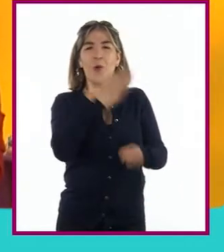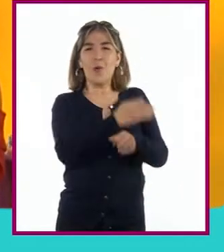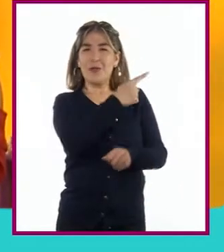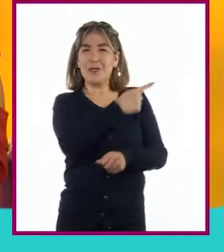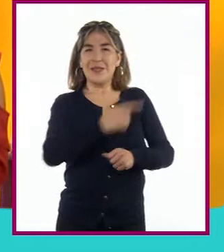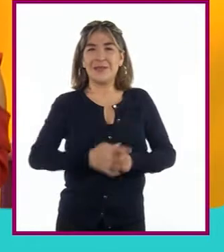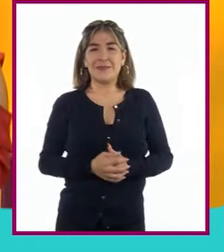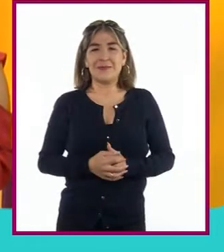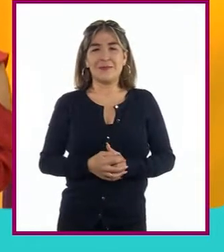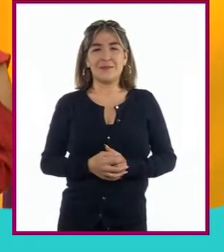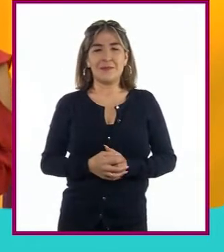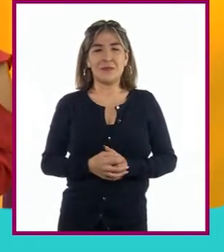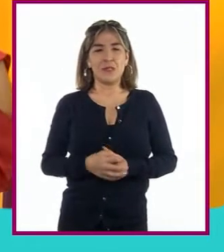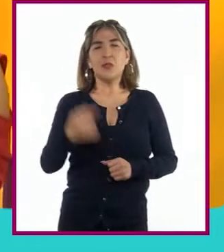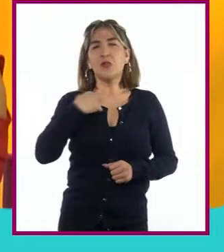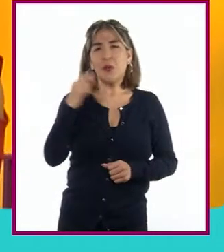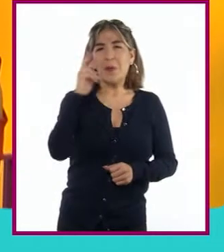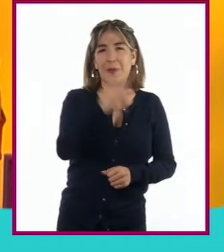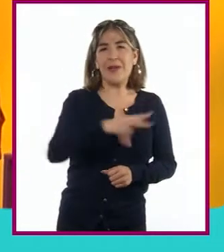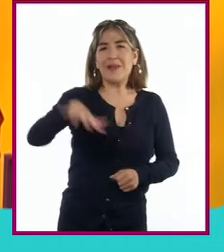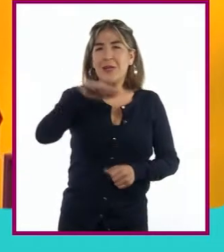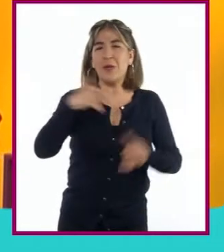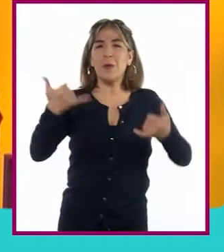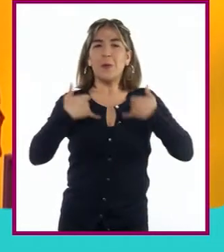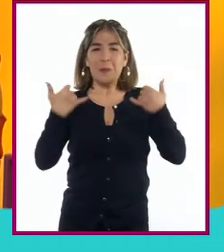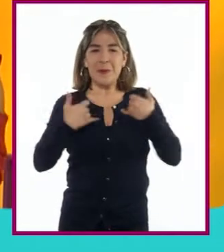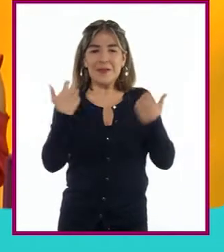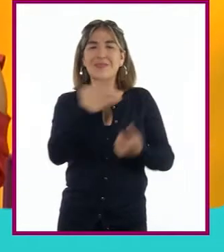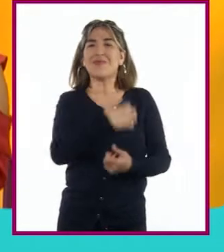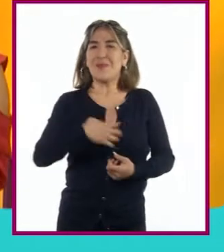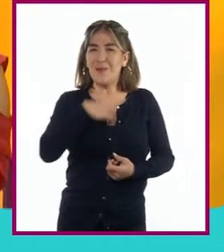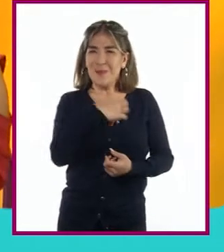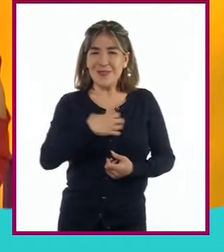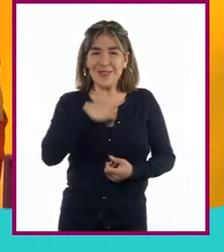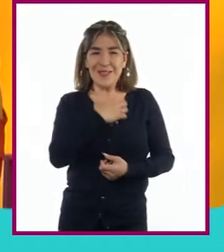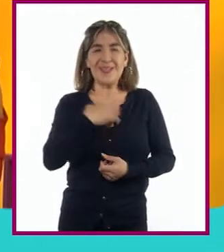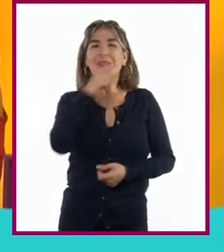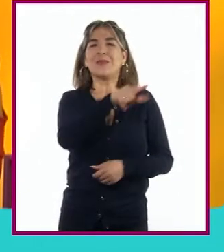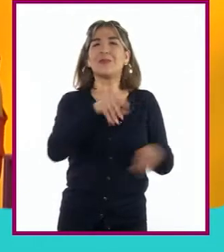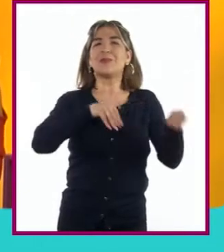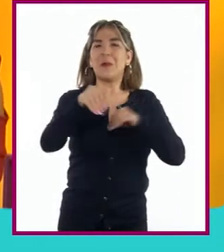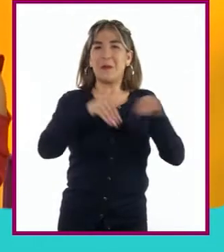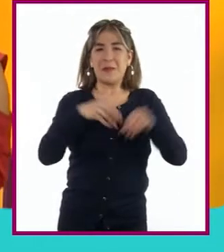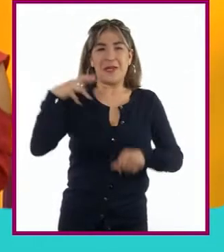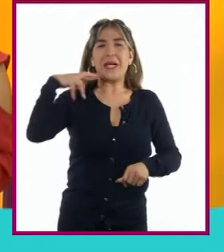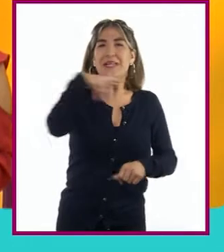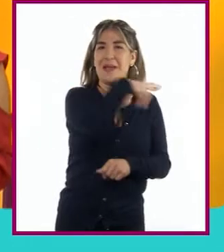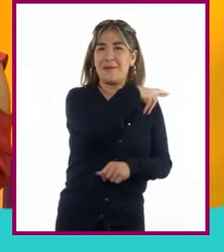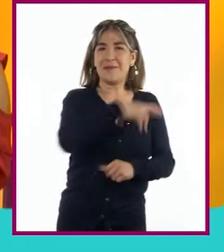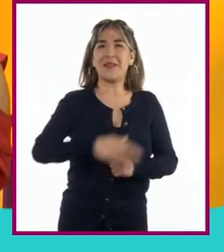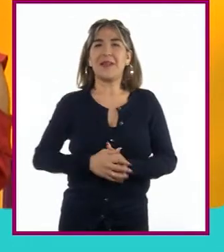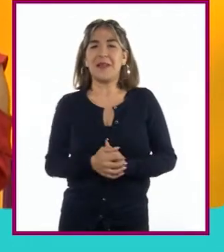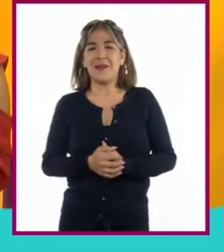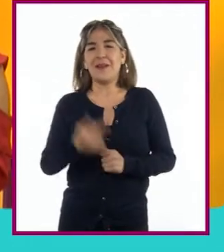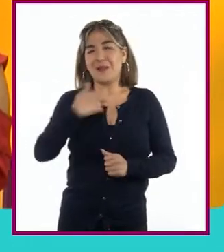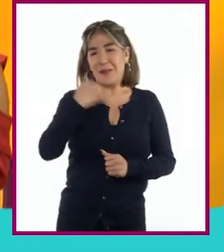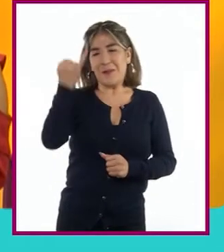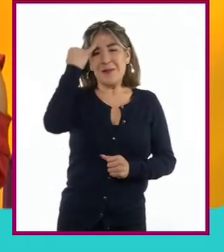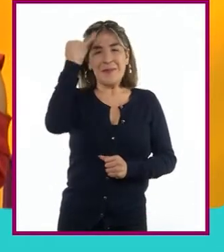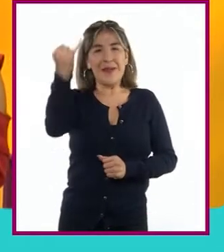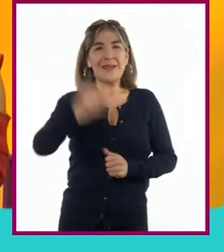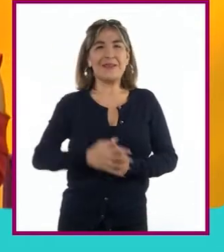Yo veo que las jovencitas están muy contentas y sus movimientos son muy rápidos. Y me